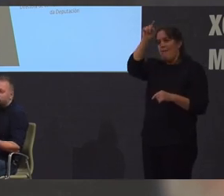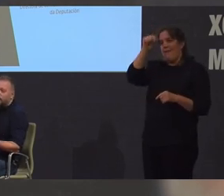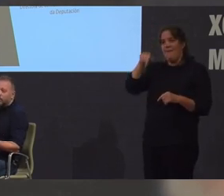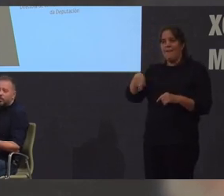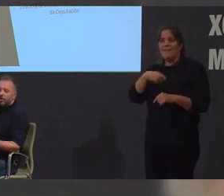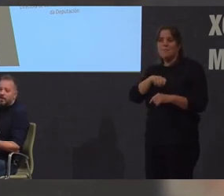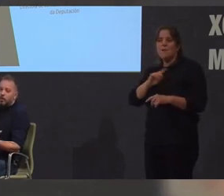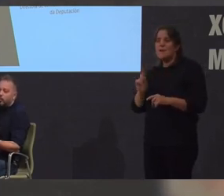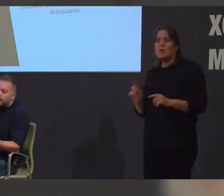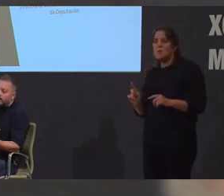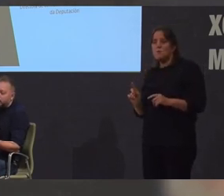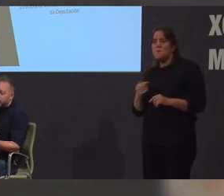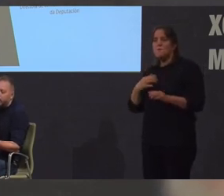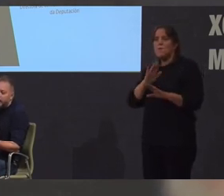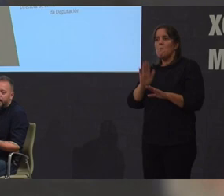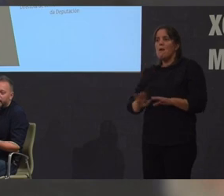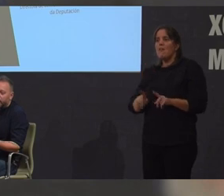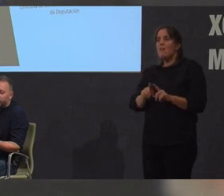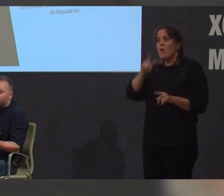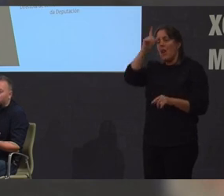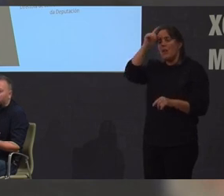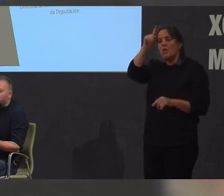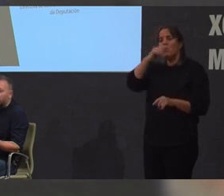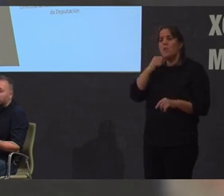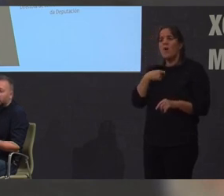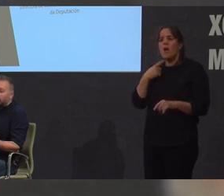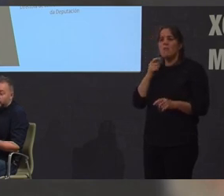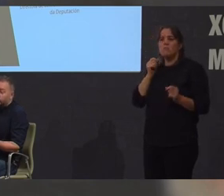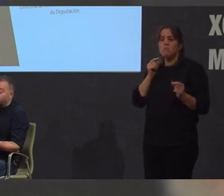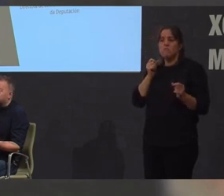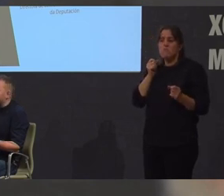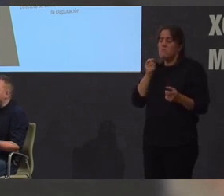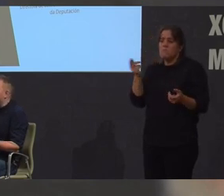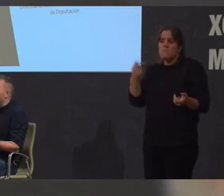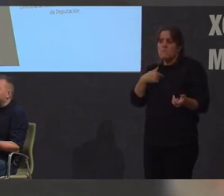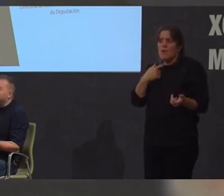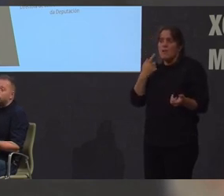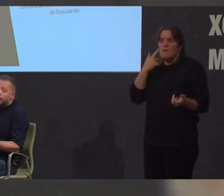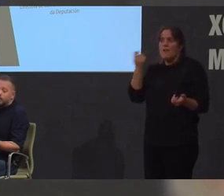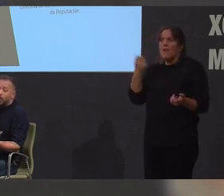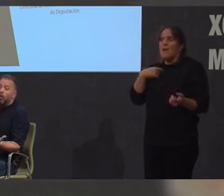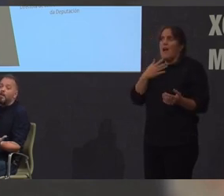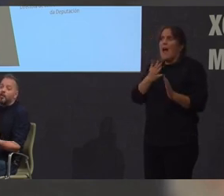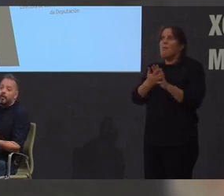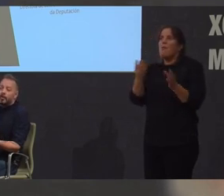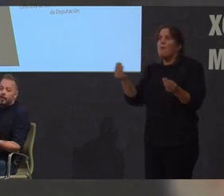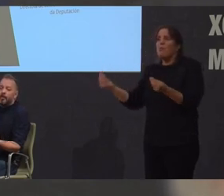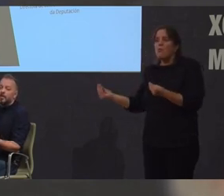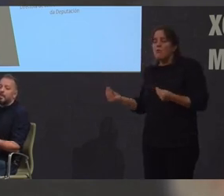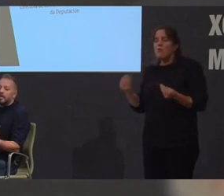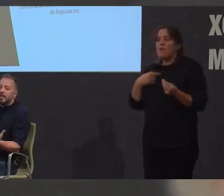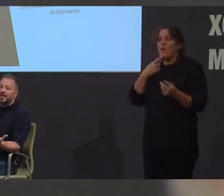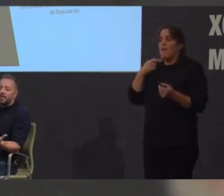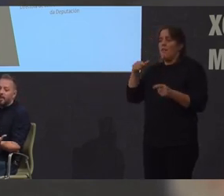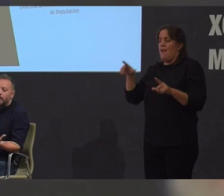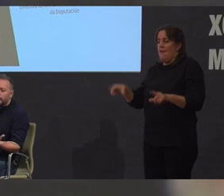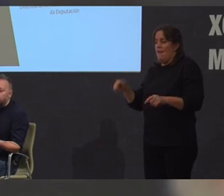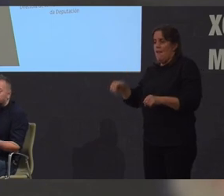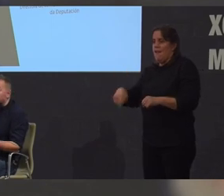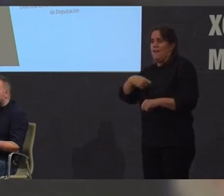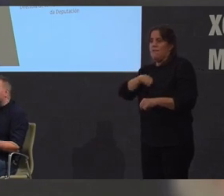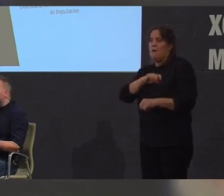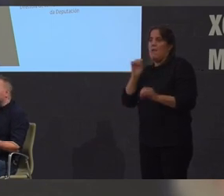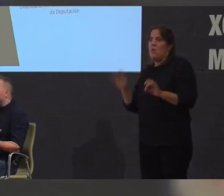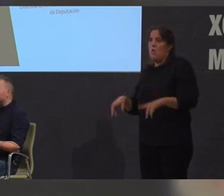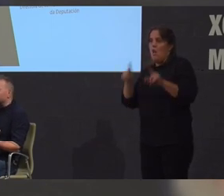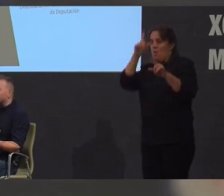feo, es decir, es que son judíos. Es que Auschwitz nos han bombardeado con lo que ocurre allí. Es cierto, además, que el campo de concentración de Auschwitz no hubo campos de concentración en España asimilables,